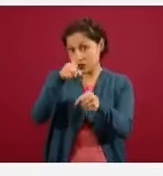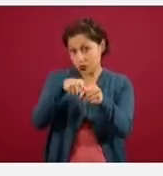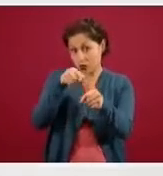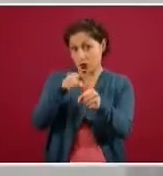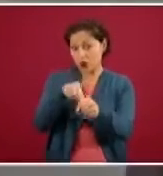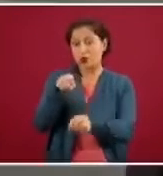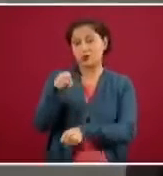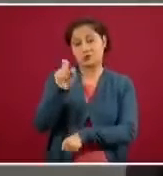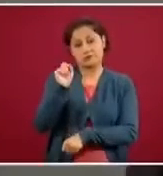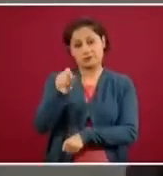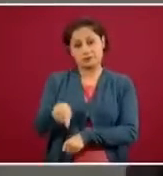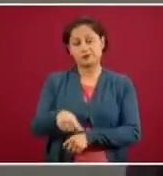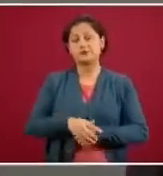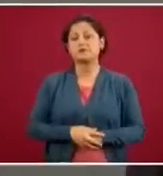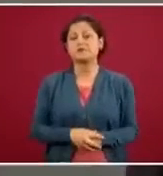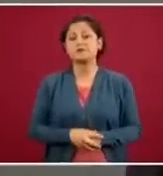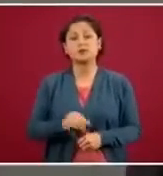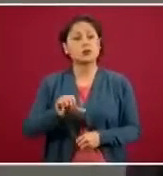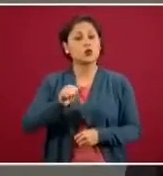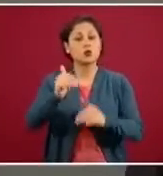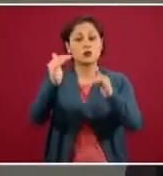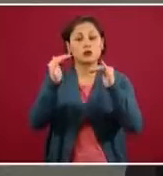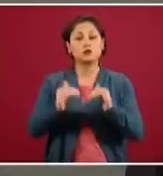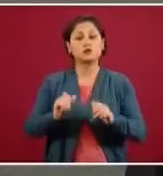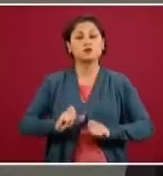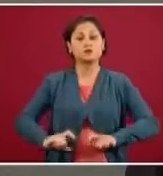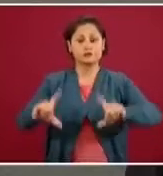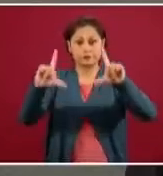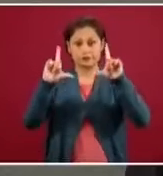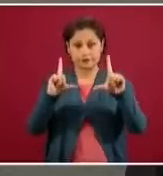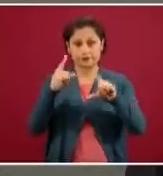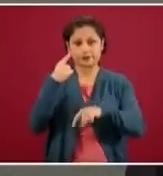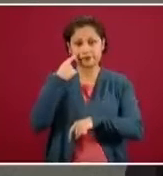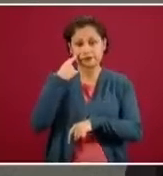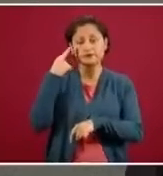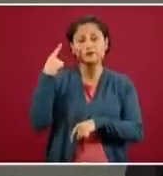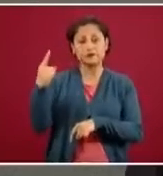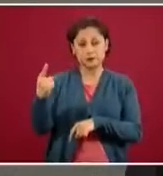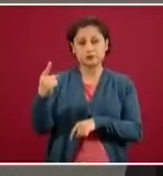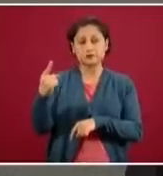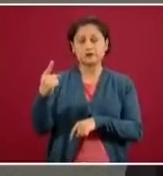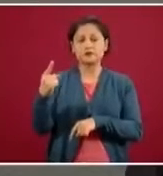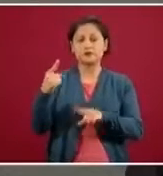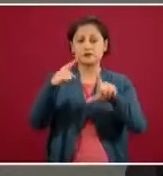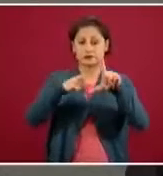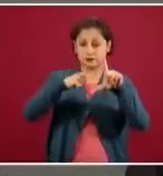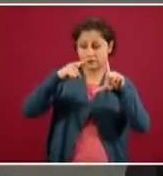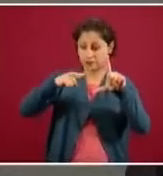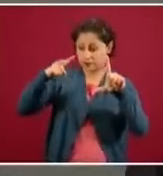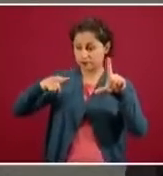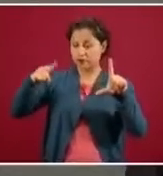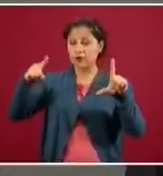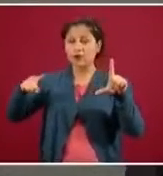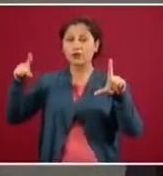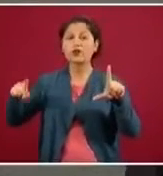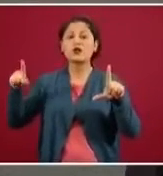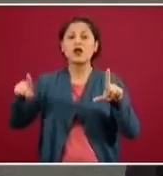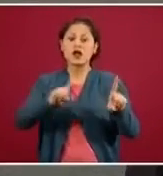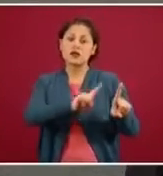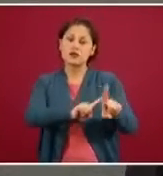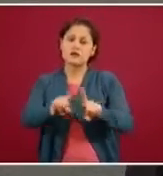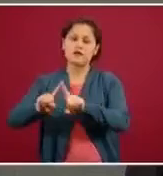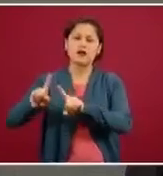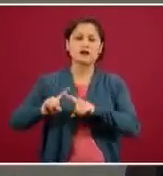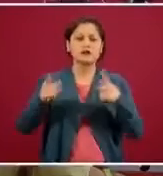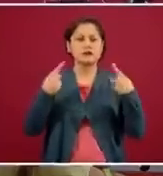coloración. En la siguiente diapositiva vemos precisamente esta distribución de la carga de enfermedad, es decir, de la cantidad de casos